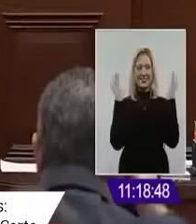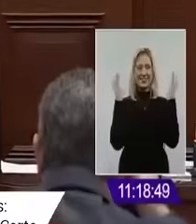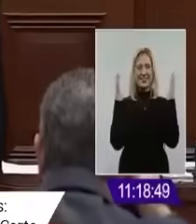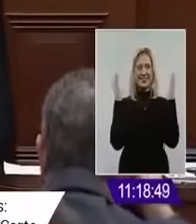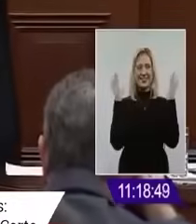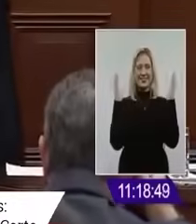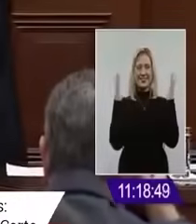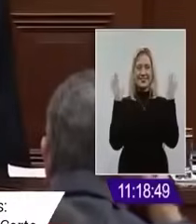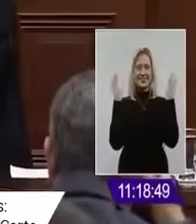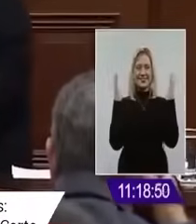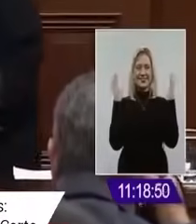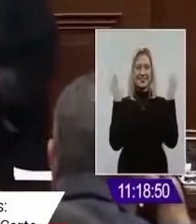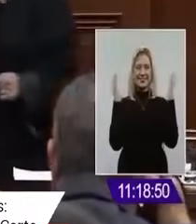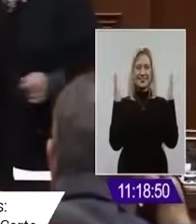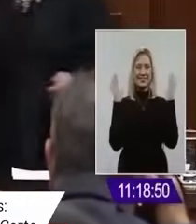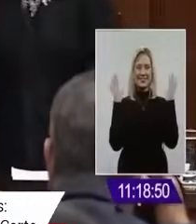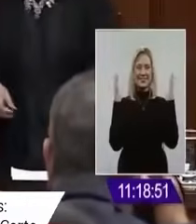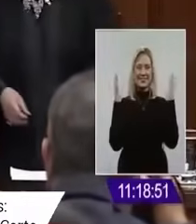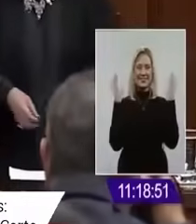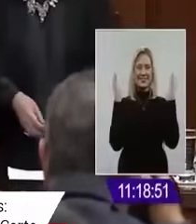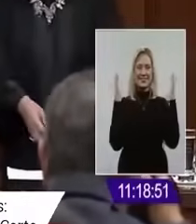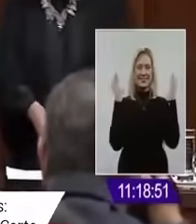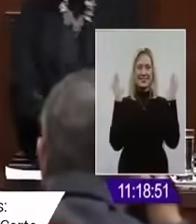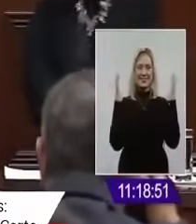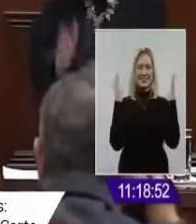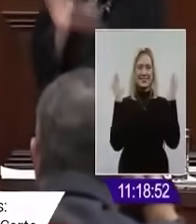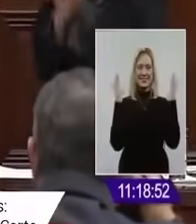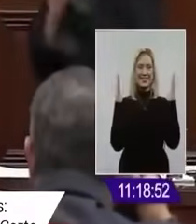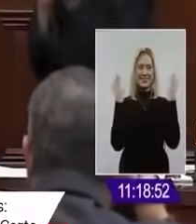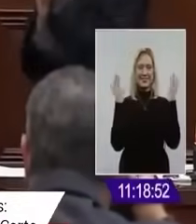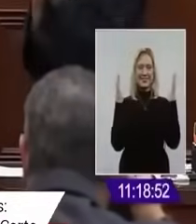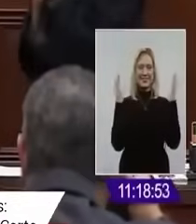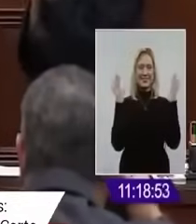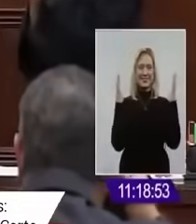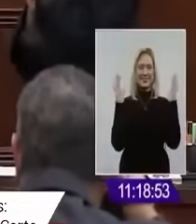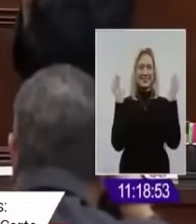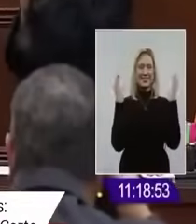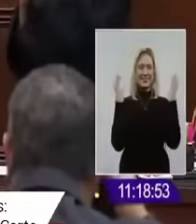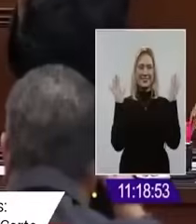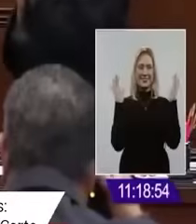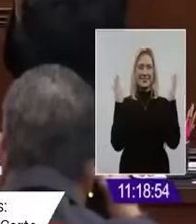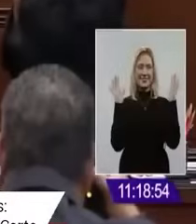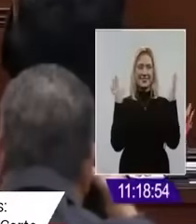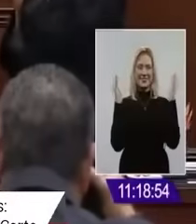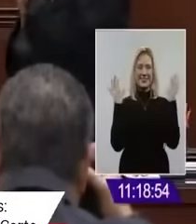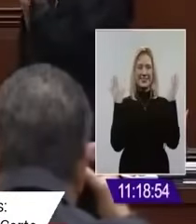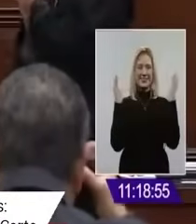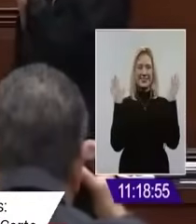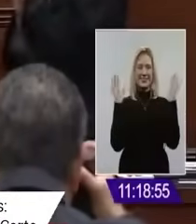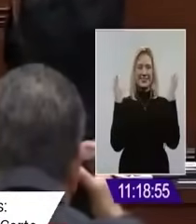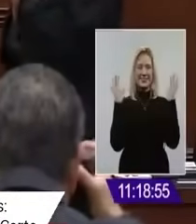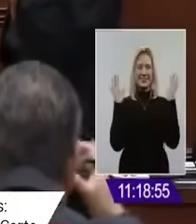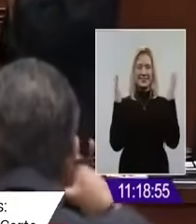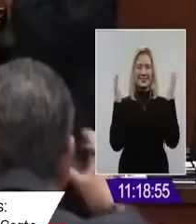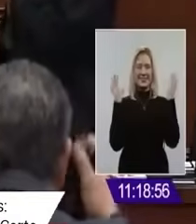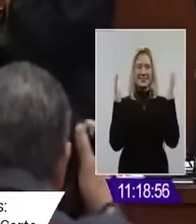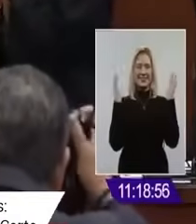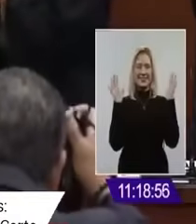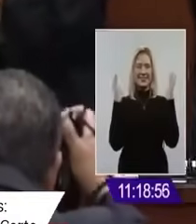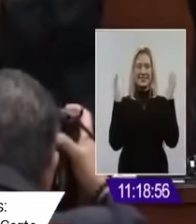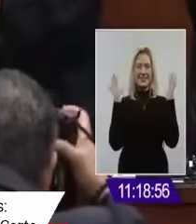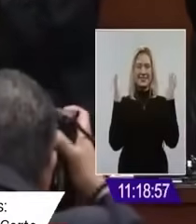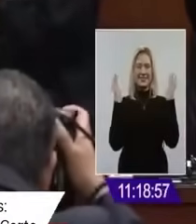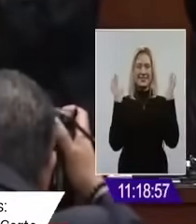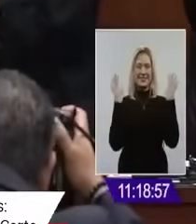de ella. En ese sentido, siguiendo la argumentación, pues ahí